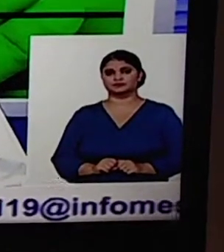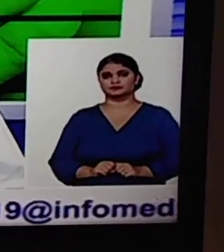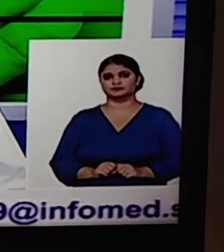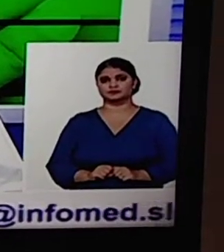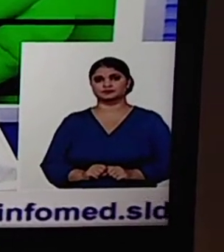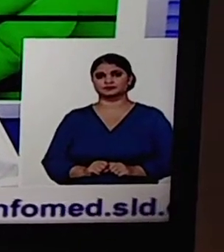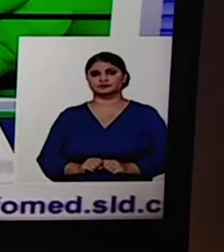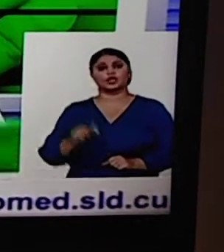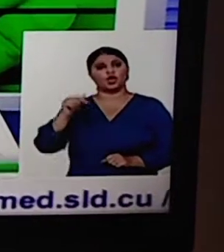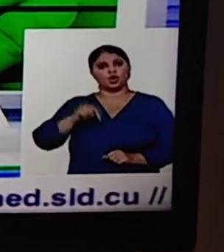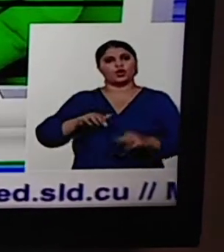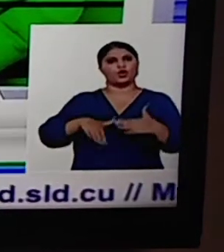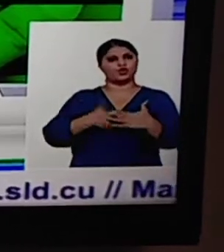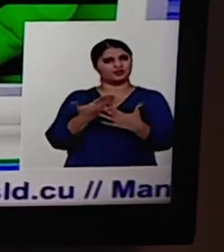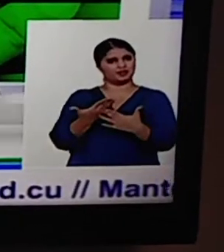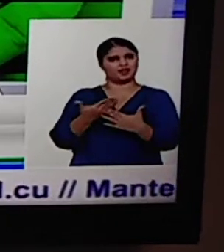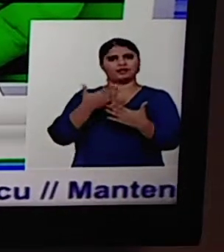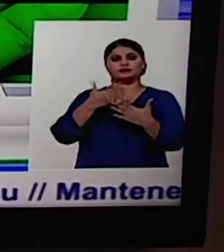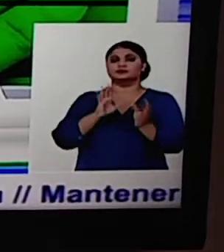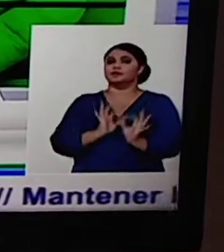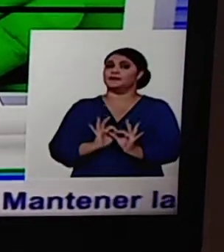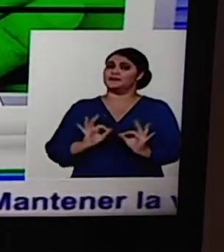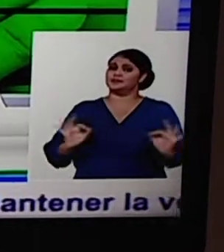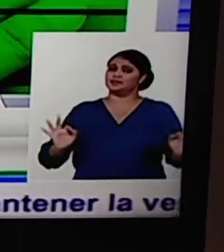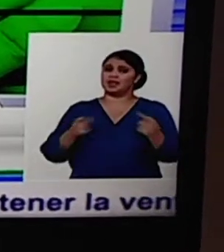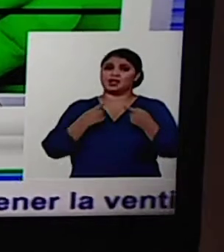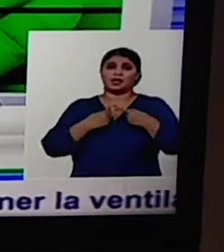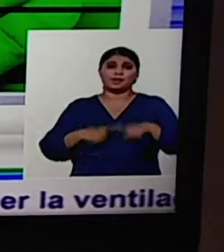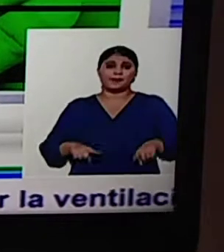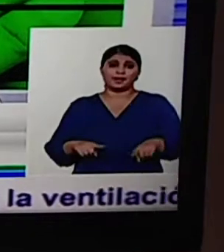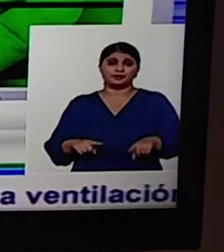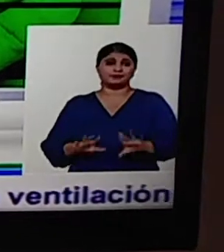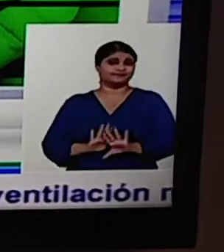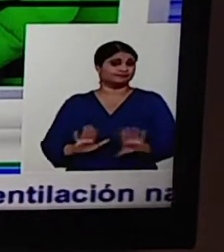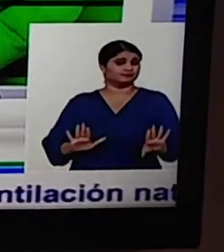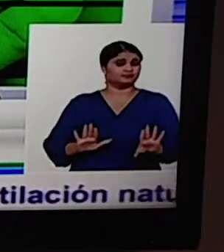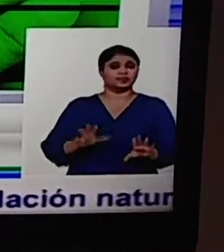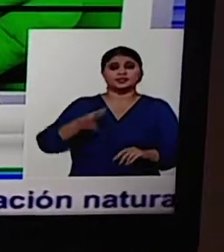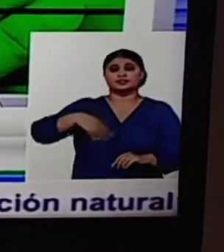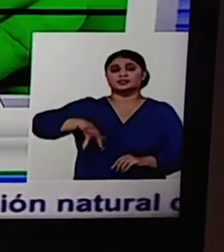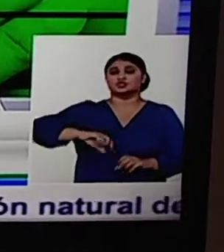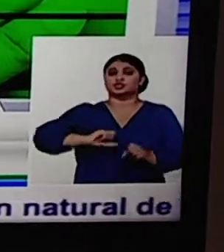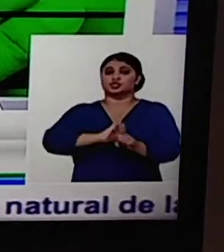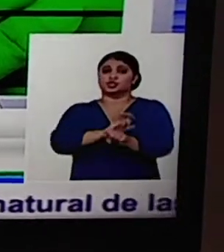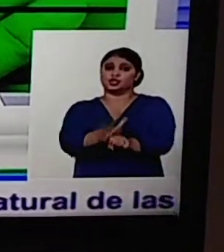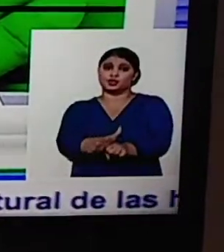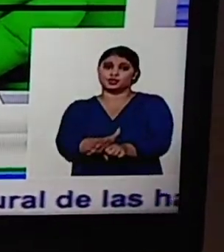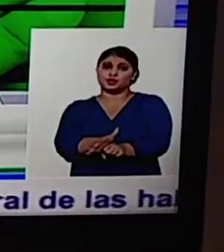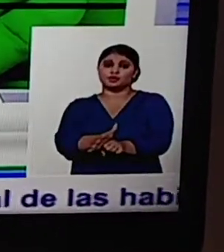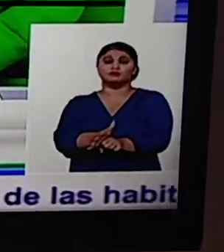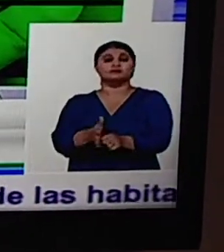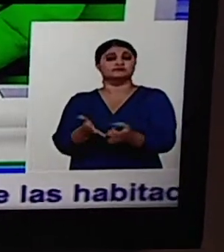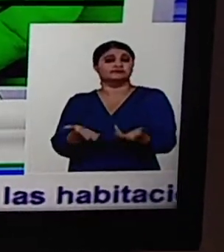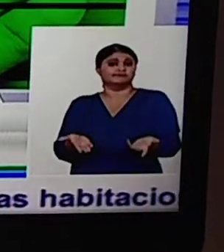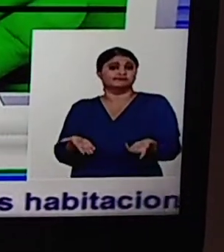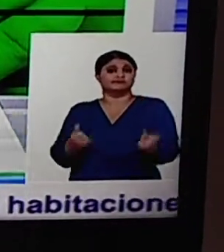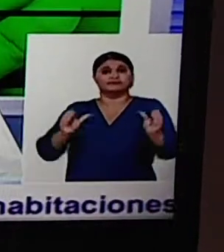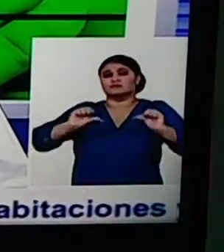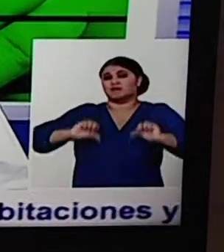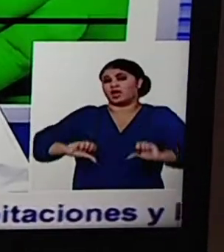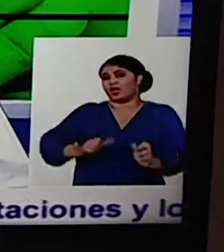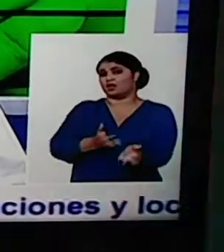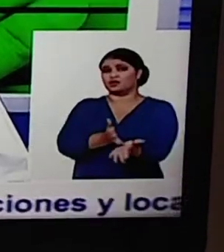lamentablemente todavía no se logra un control de la pandemia. Y